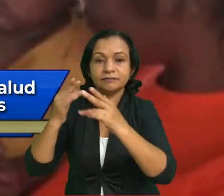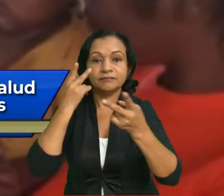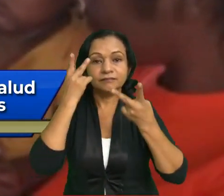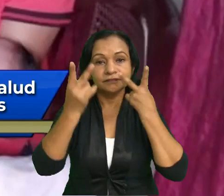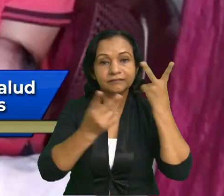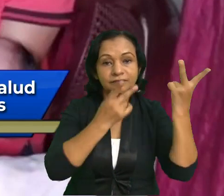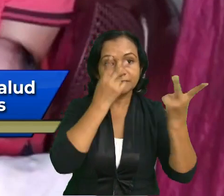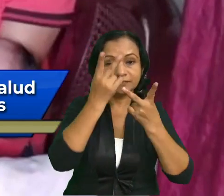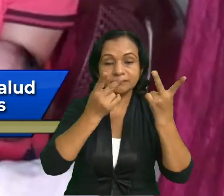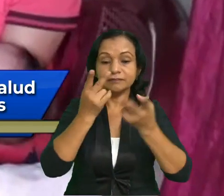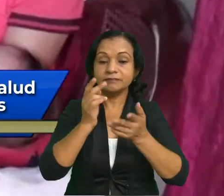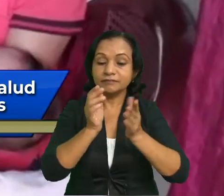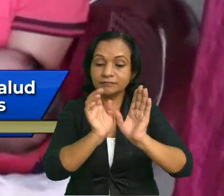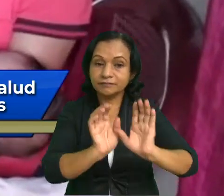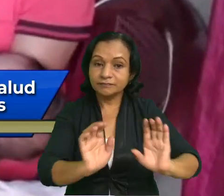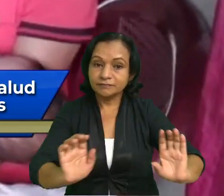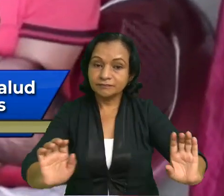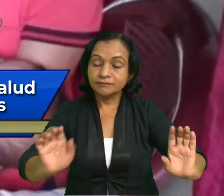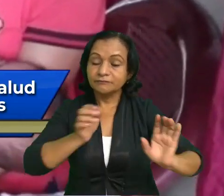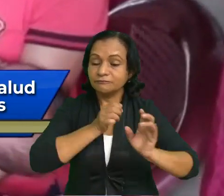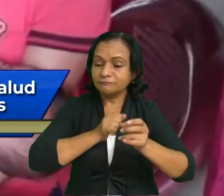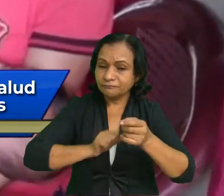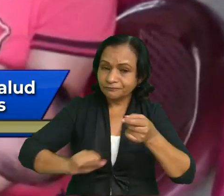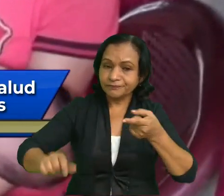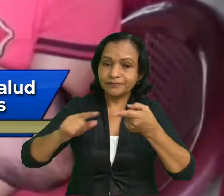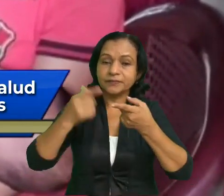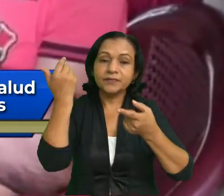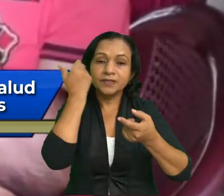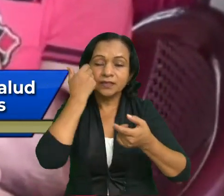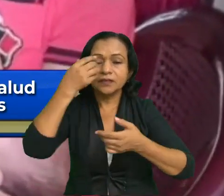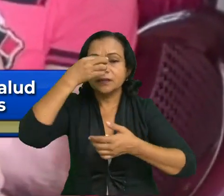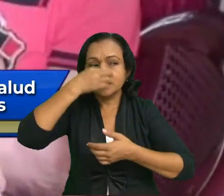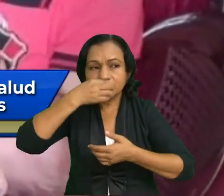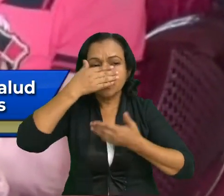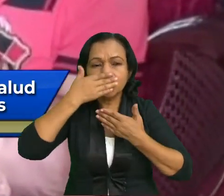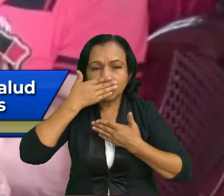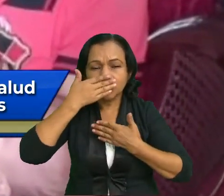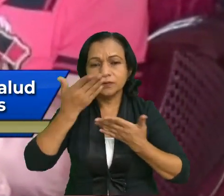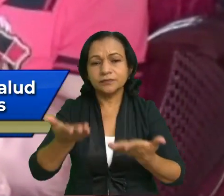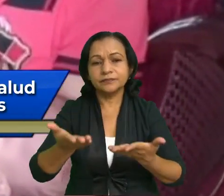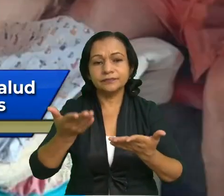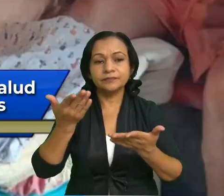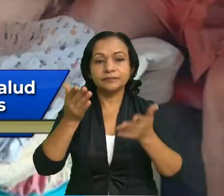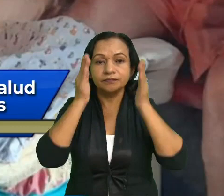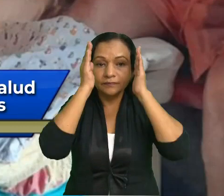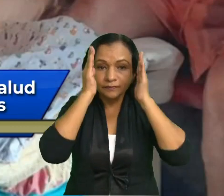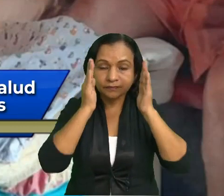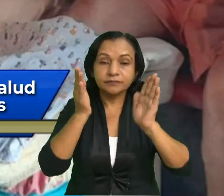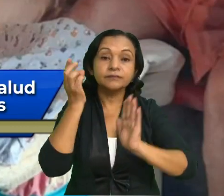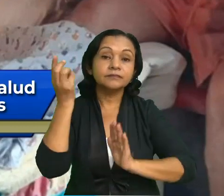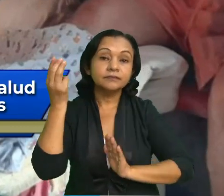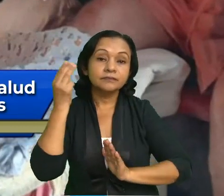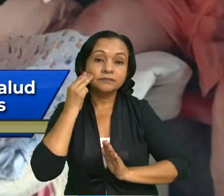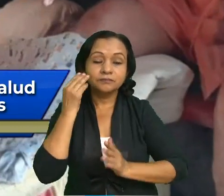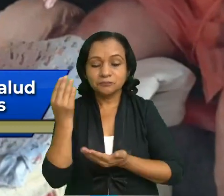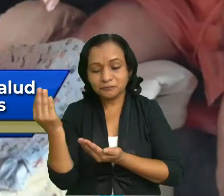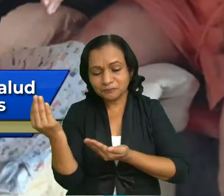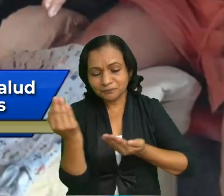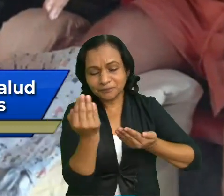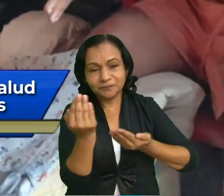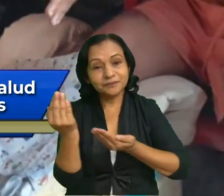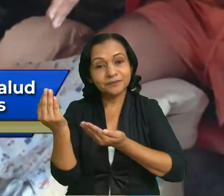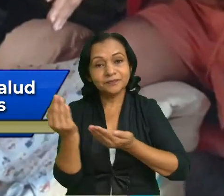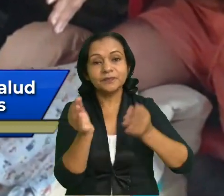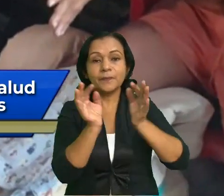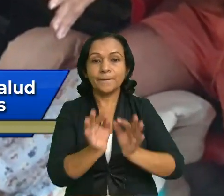el abordaje en los niños sobre todo con las diarreas y las enfermedades respiratorias la atención que competen no a las madres ya los recién nacidos y